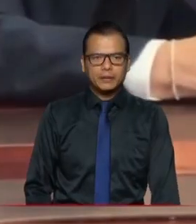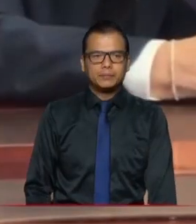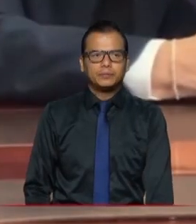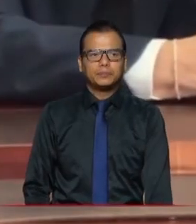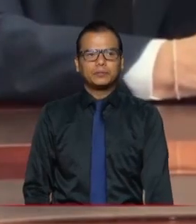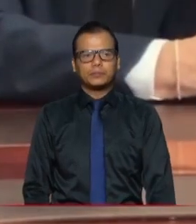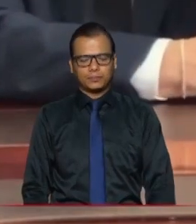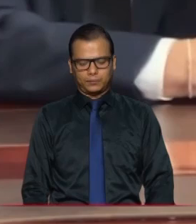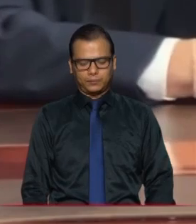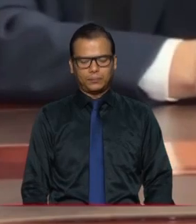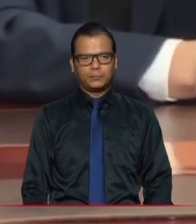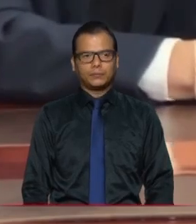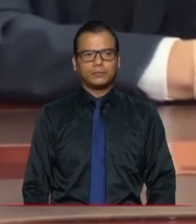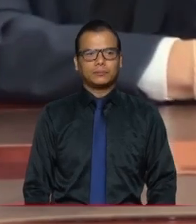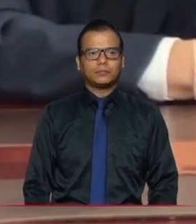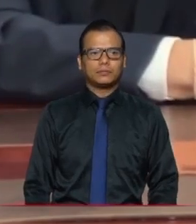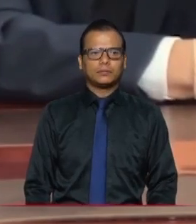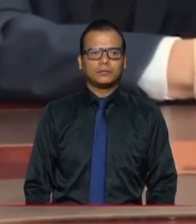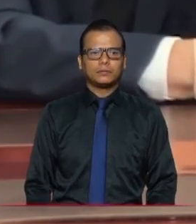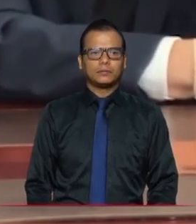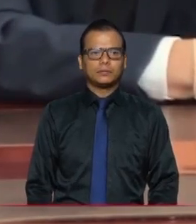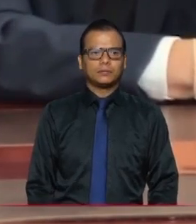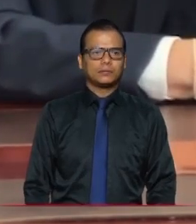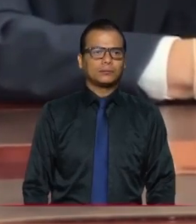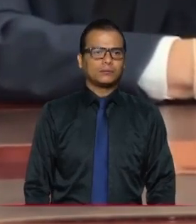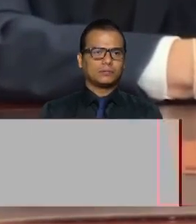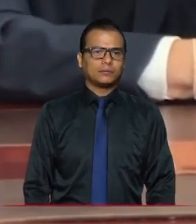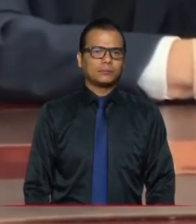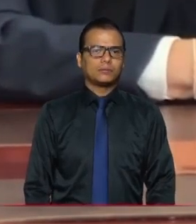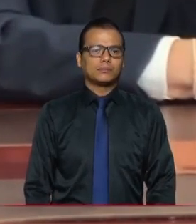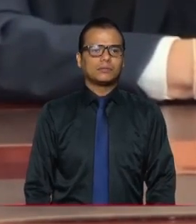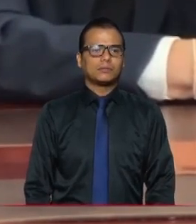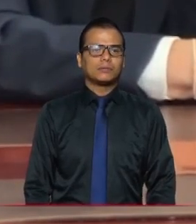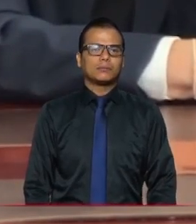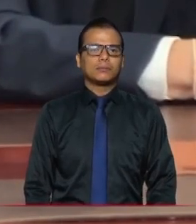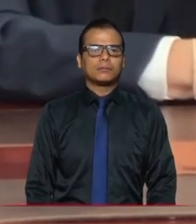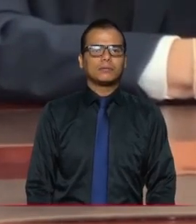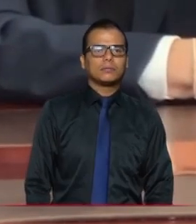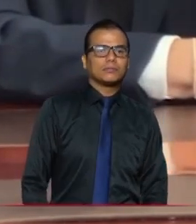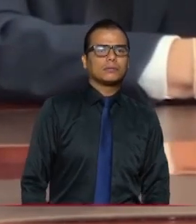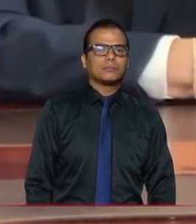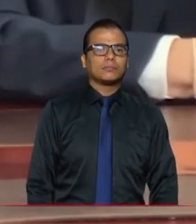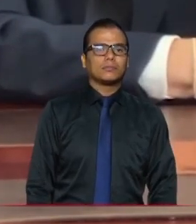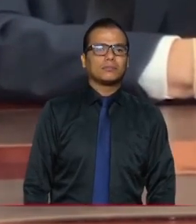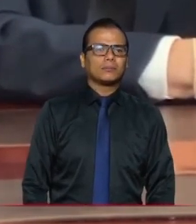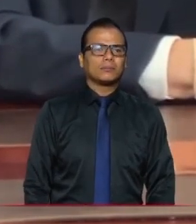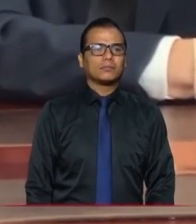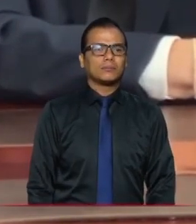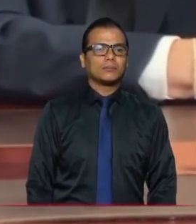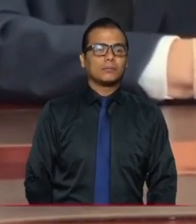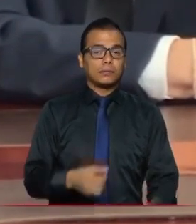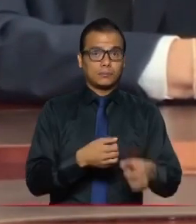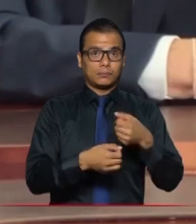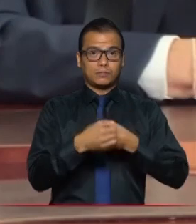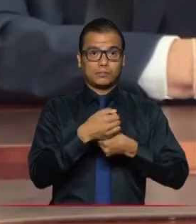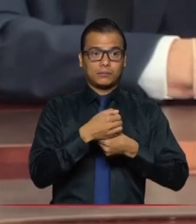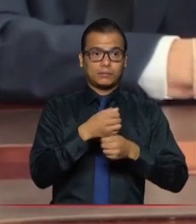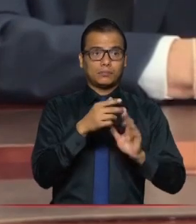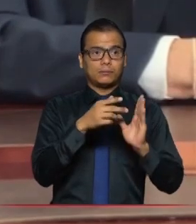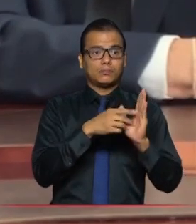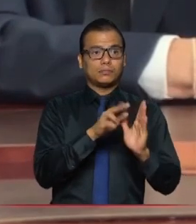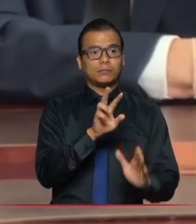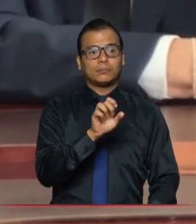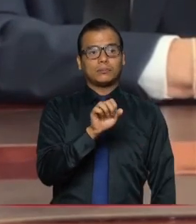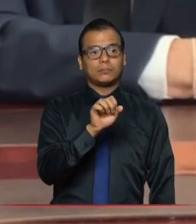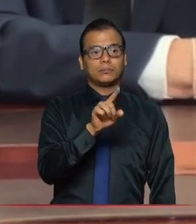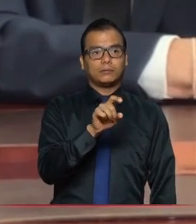¿Qué ha generado este uso inadecuado de la figura? Que en 2011 se